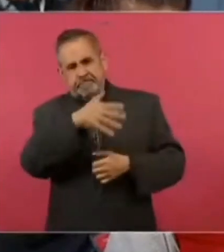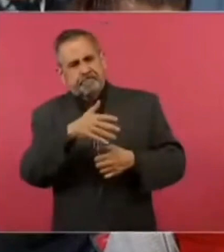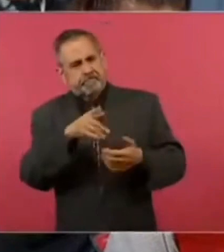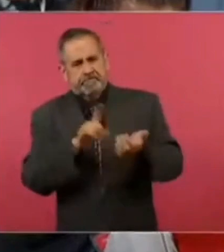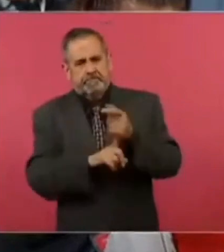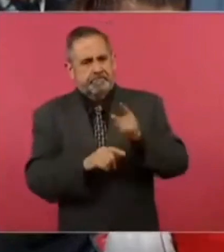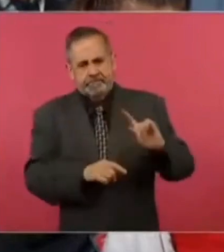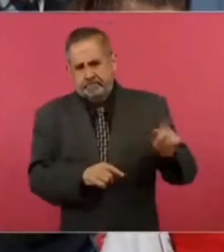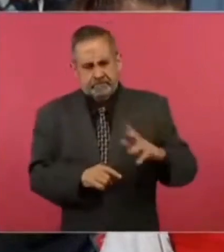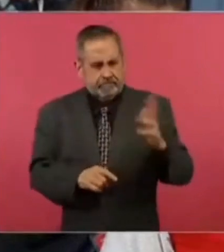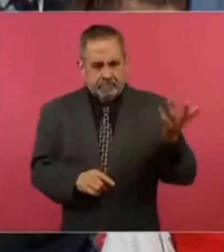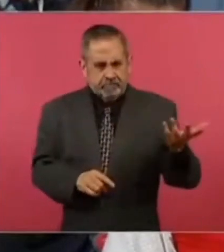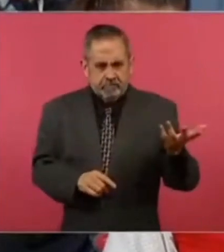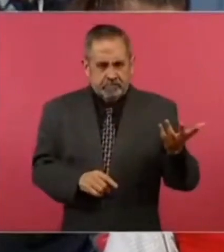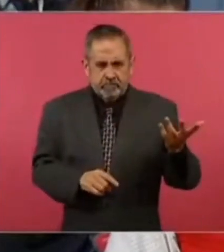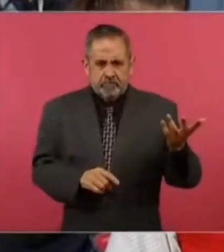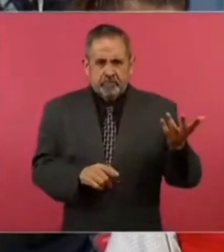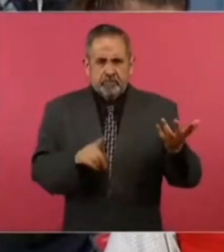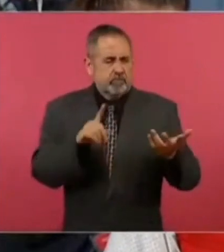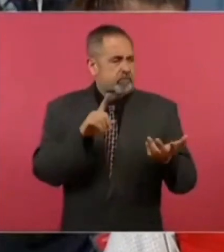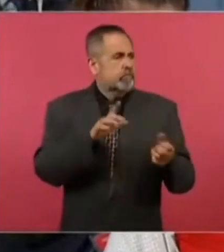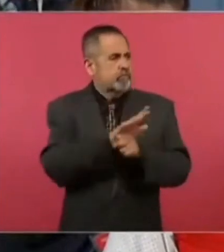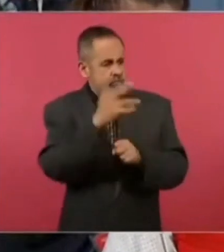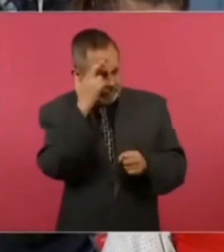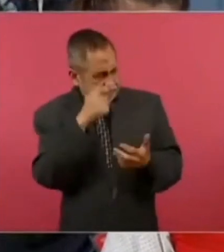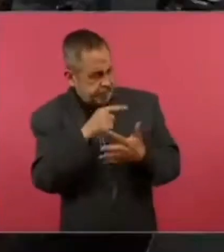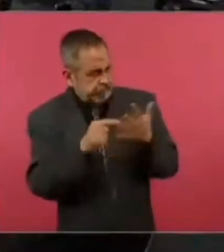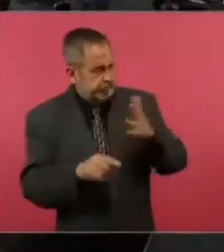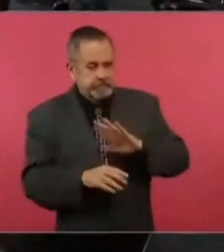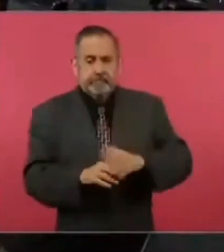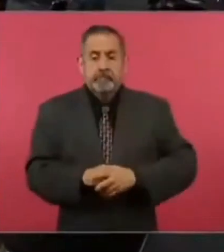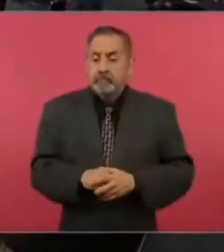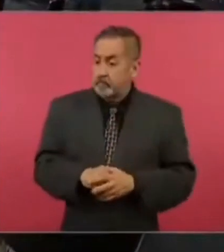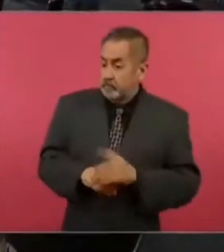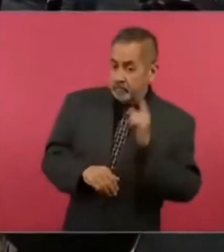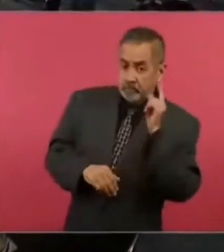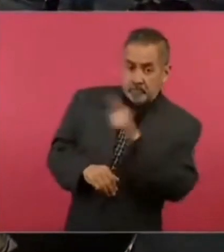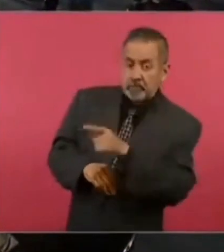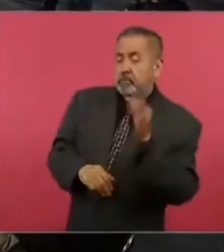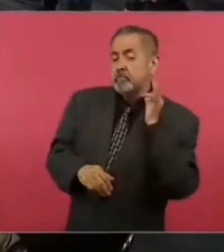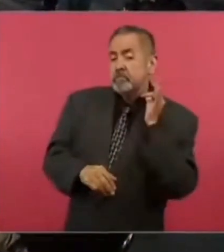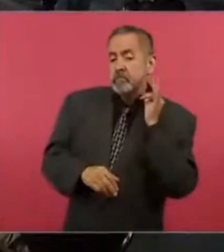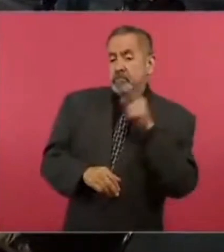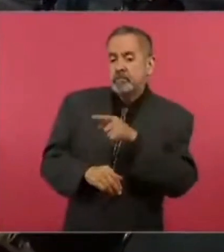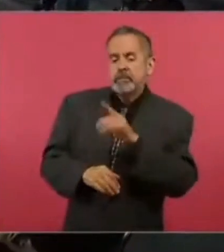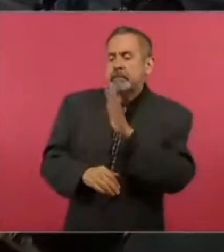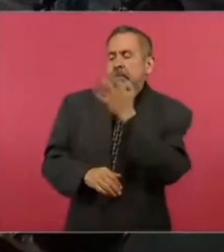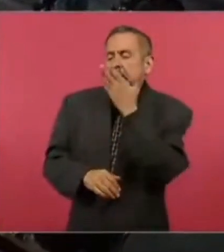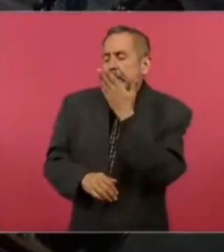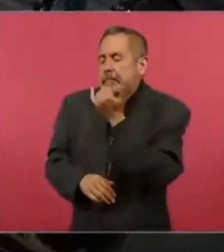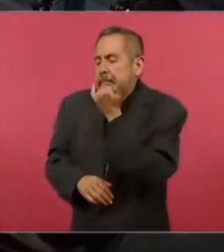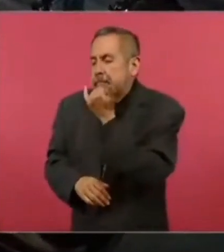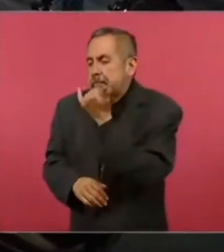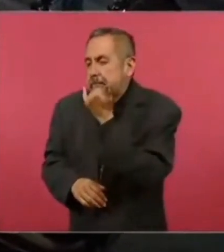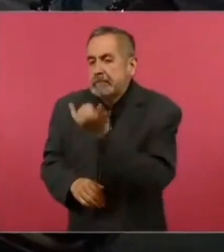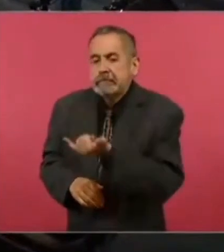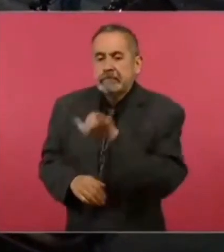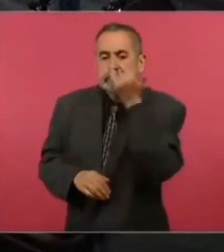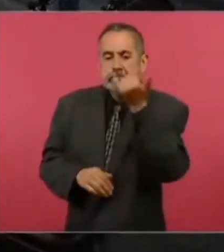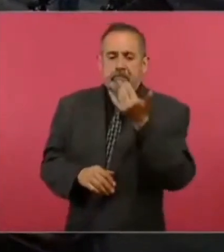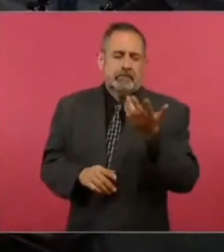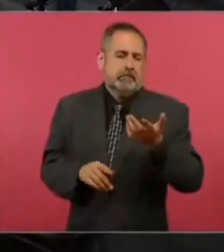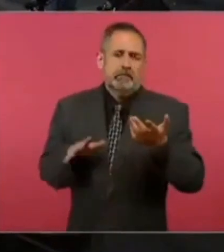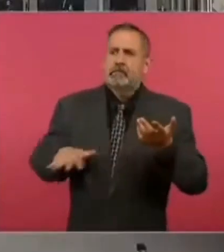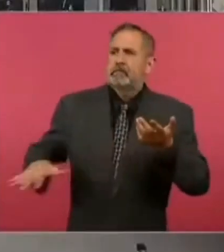porque, pues, diciendo cuáles eran los fundamentos. Después les dijeron de la fiscalía que había sido un error después de